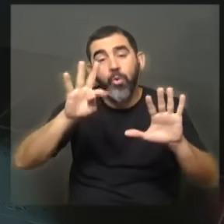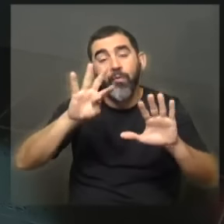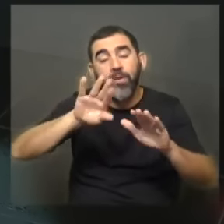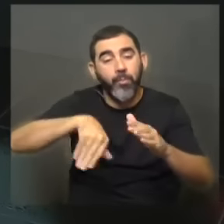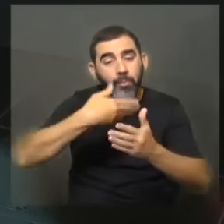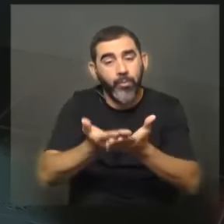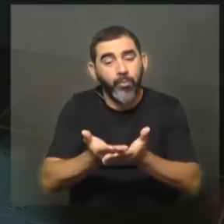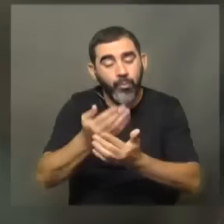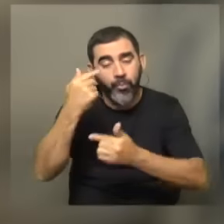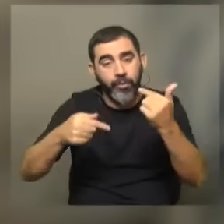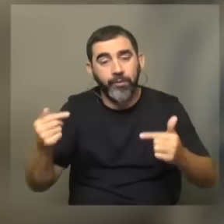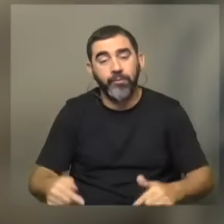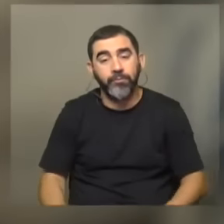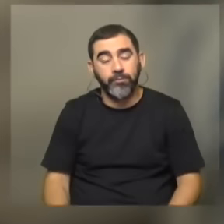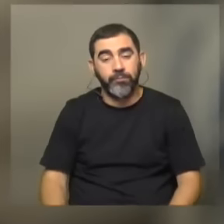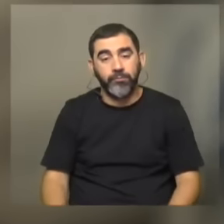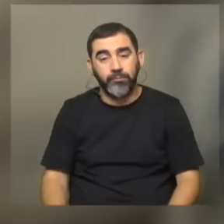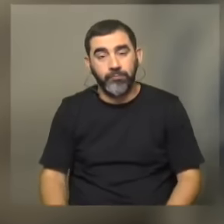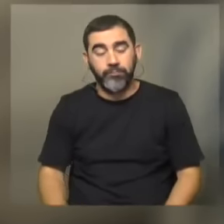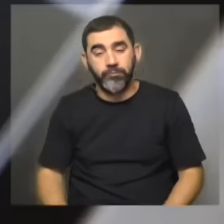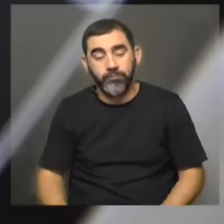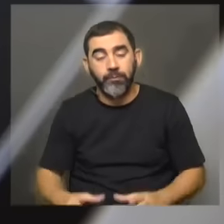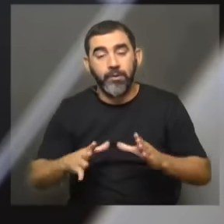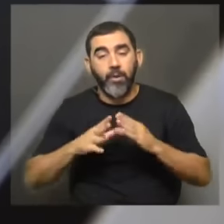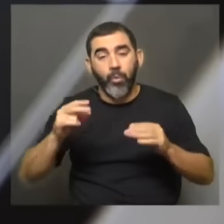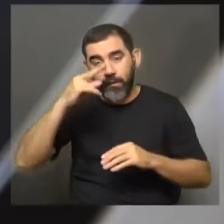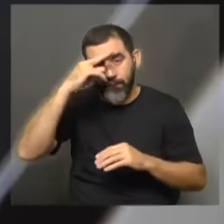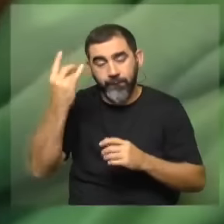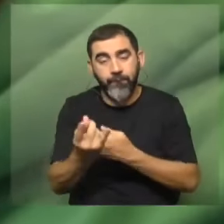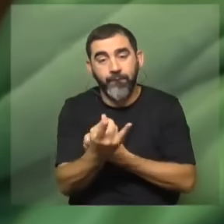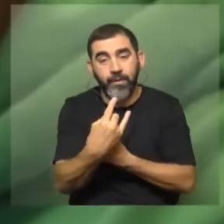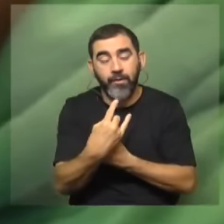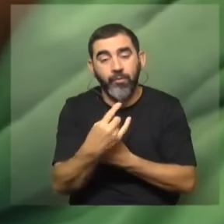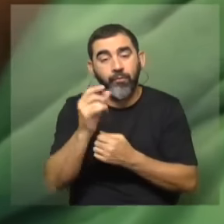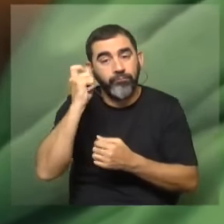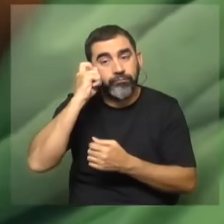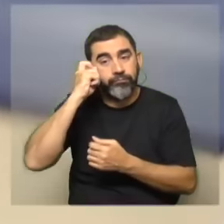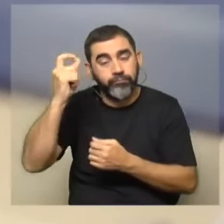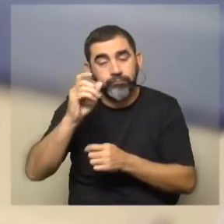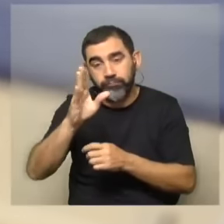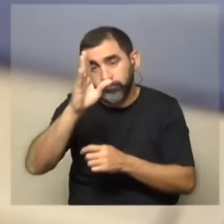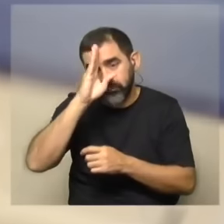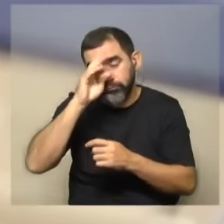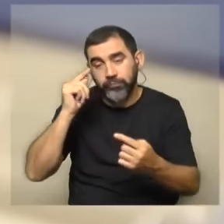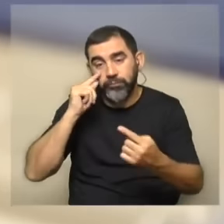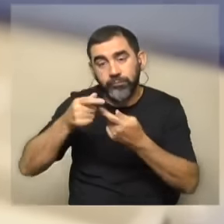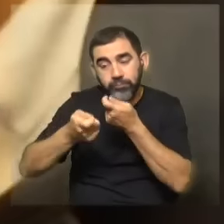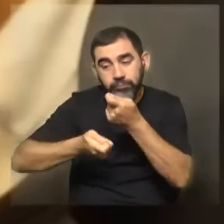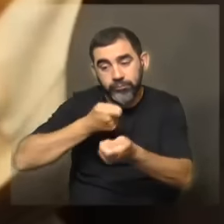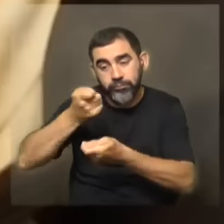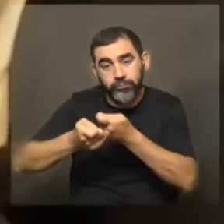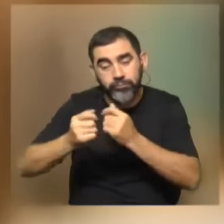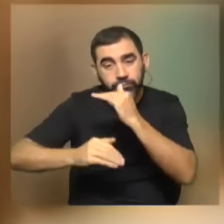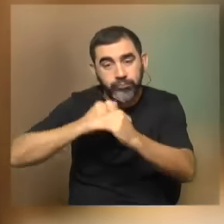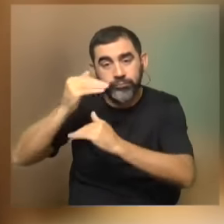de formación la Escuela de Verano del seibal es un espacio de formación permanente con el objetivo de aportar al desarrollo